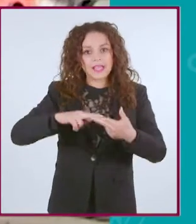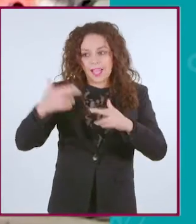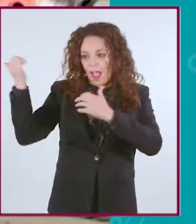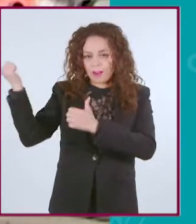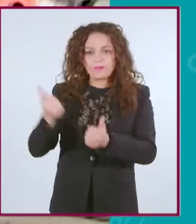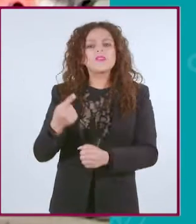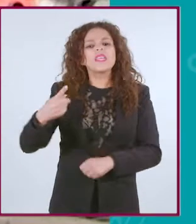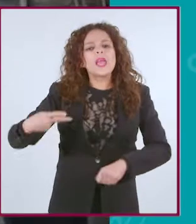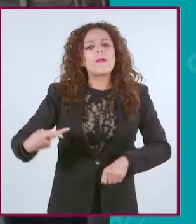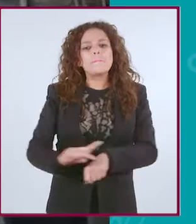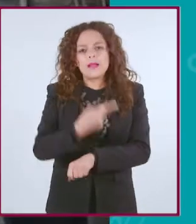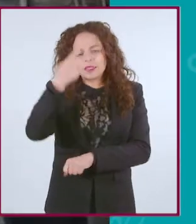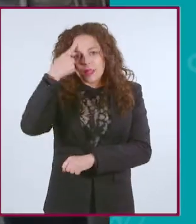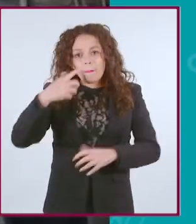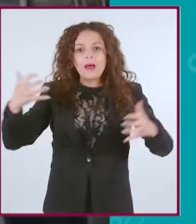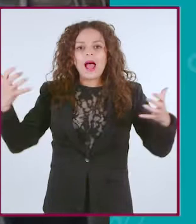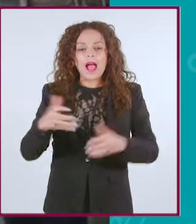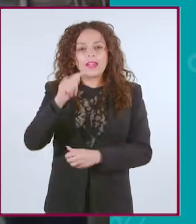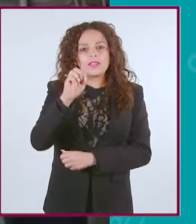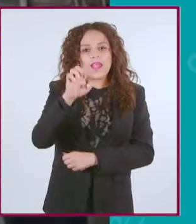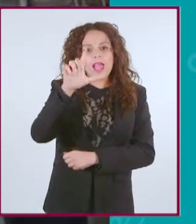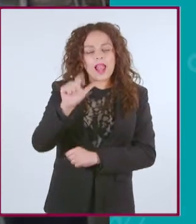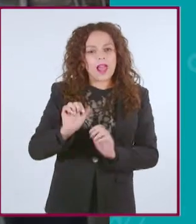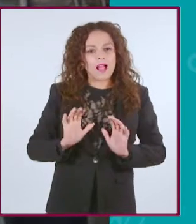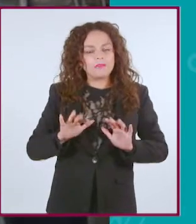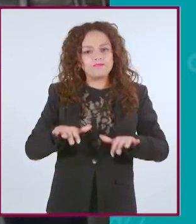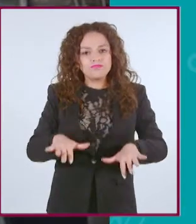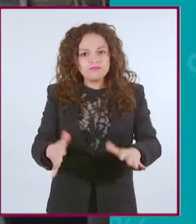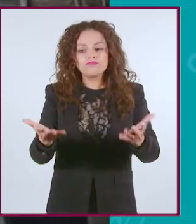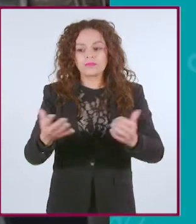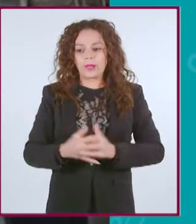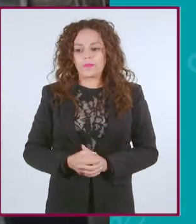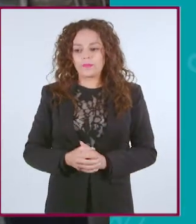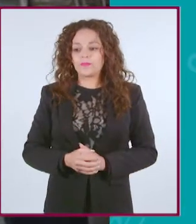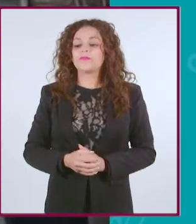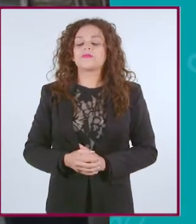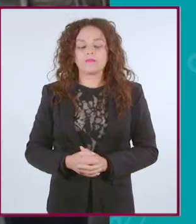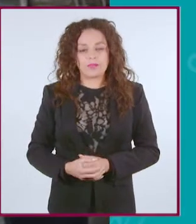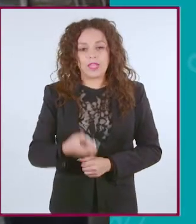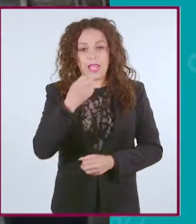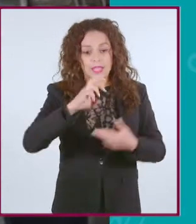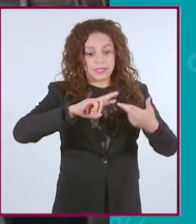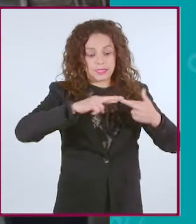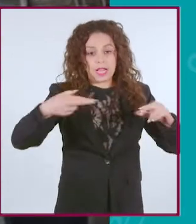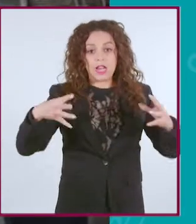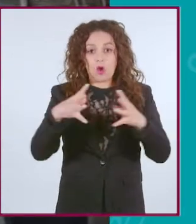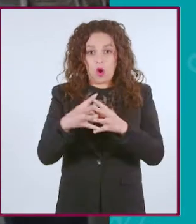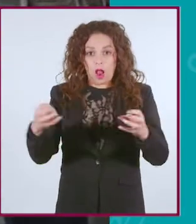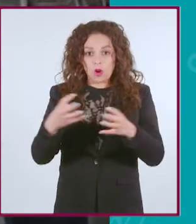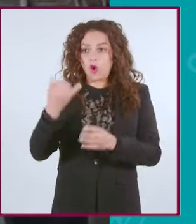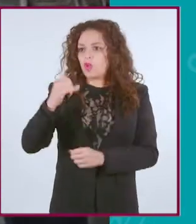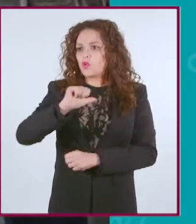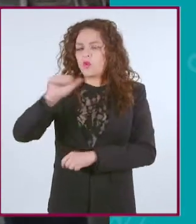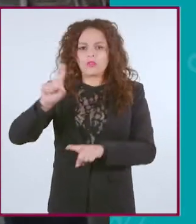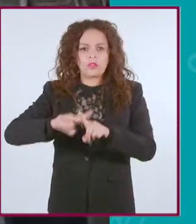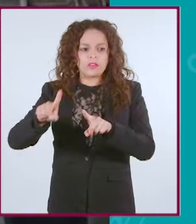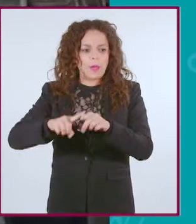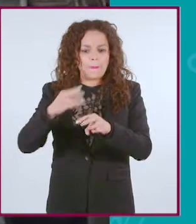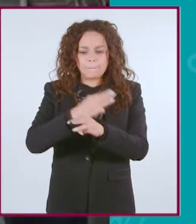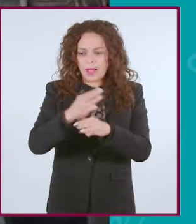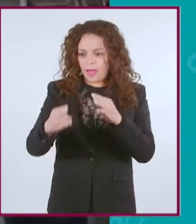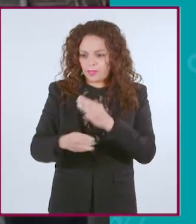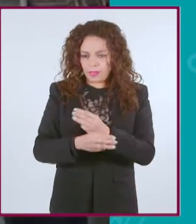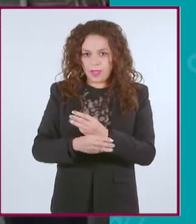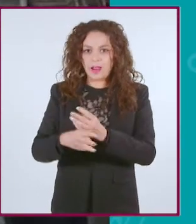formar la tela? Bueno, nosotros recibimos los hilos de algodón y de otros tipos de materiales.